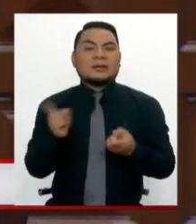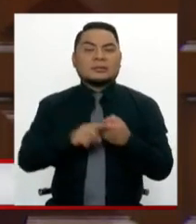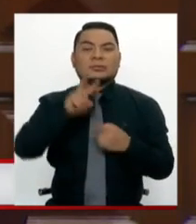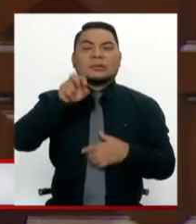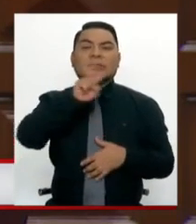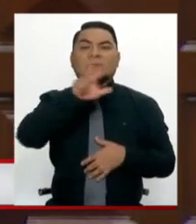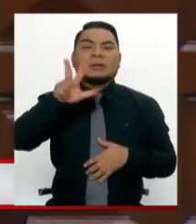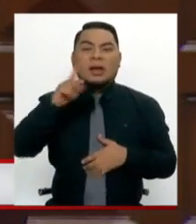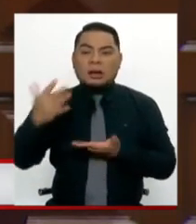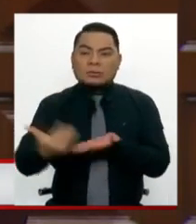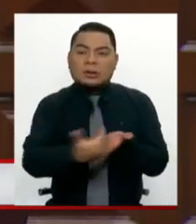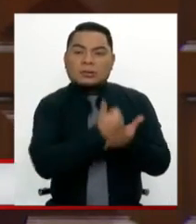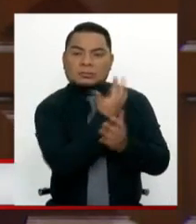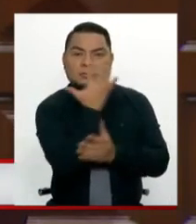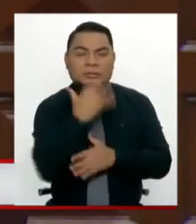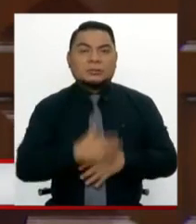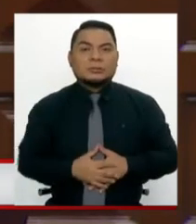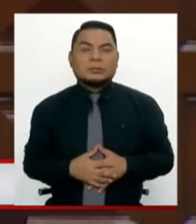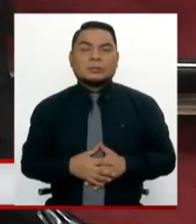2022-2023.